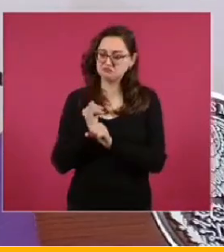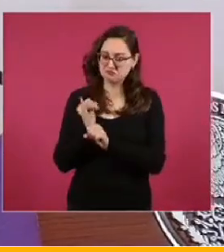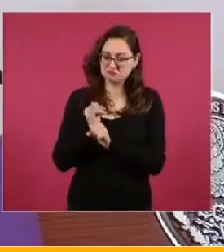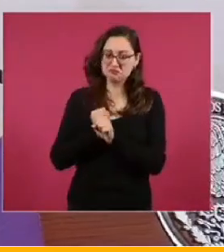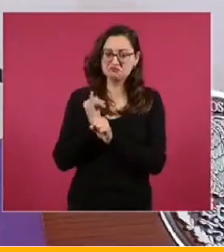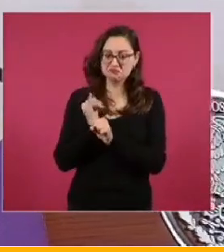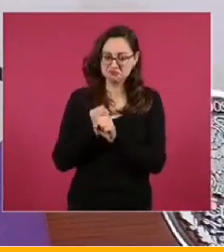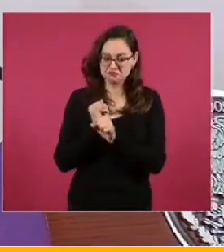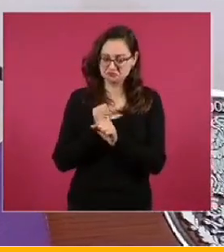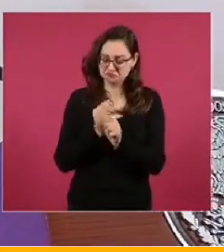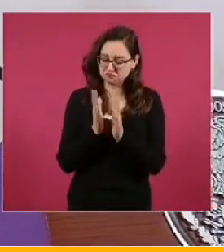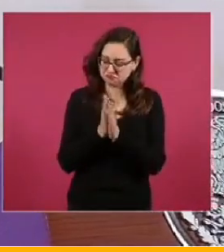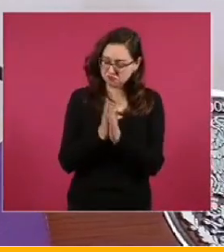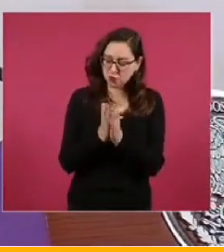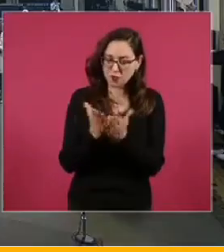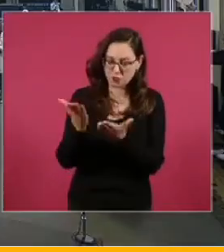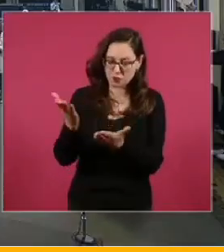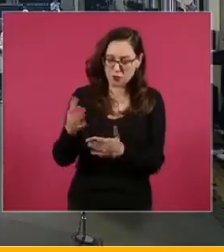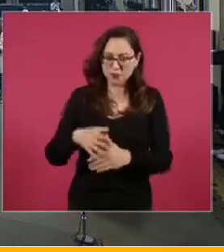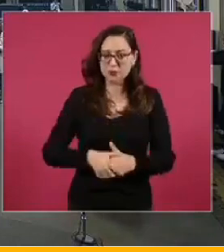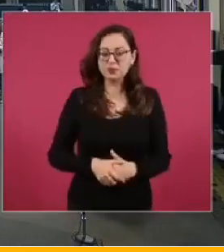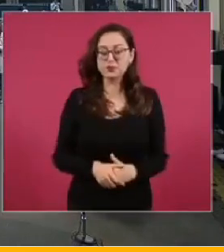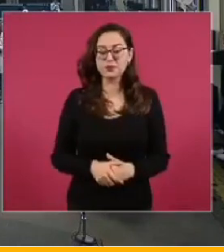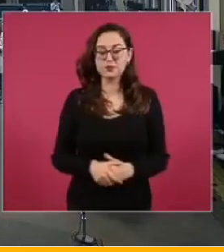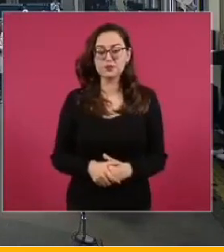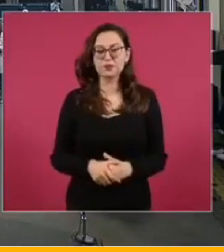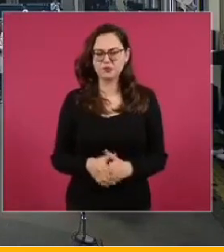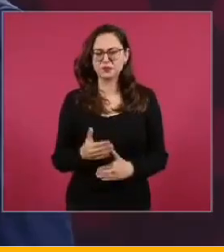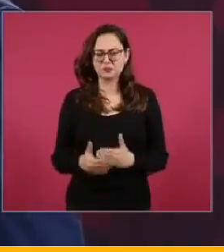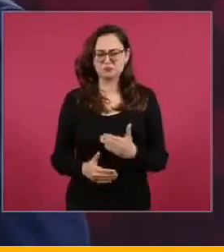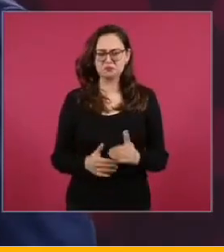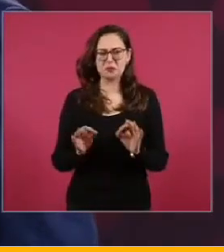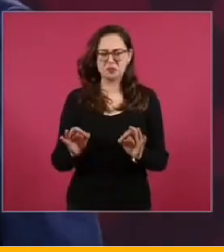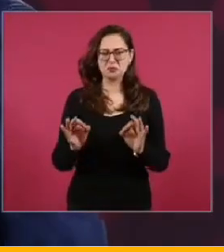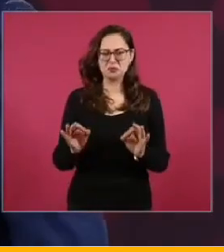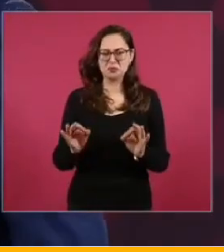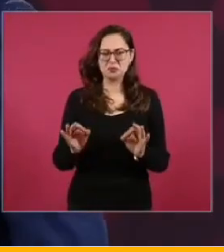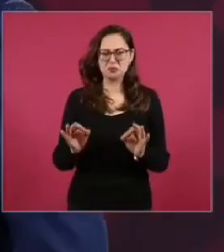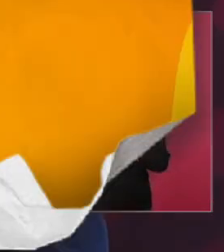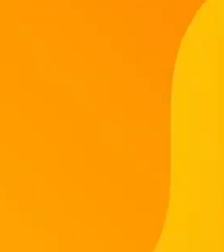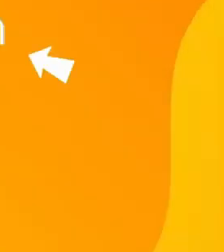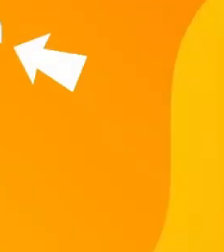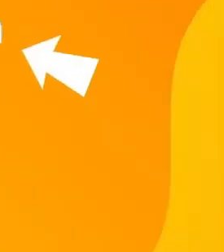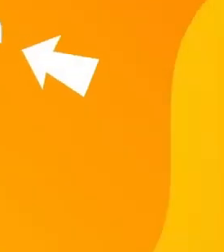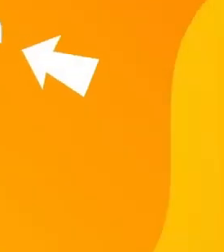actúe, y ahí la llevan, va muy bien proceso, así, ¿no?